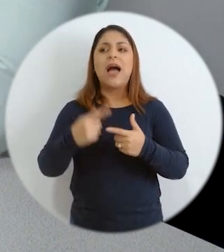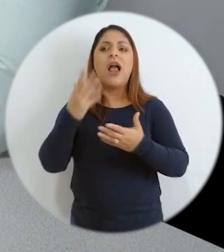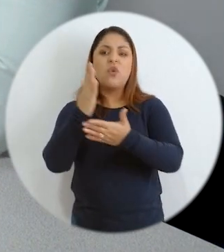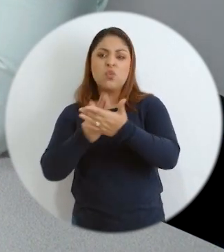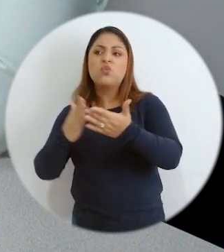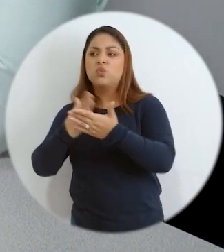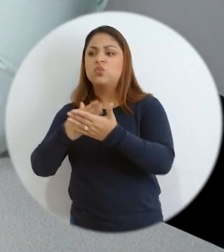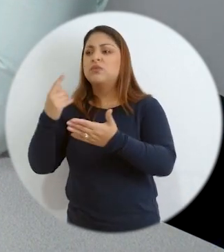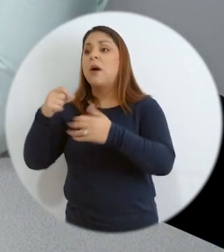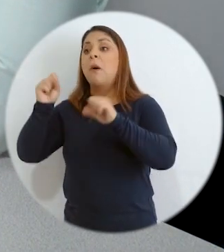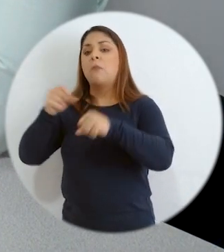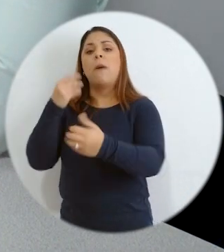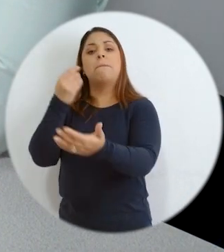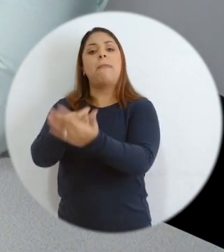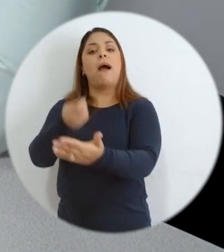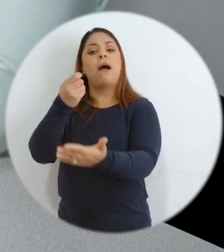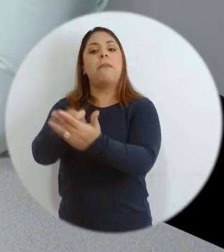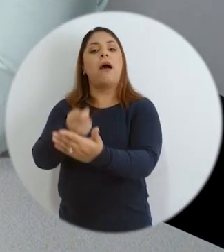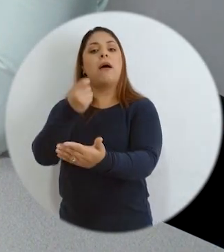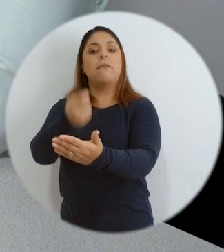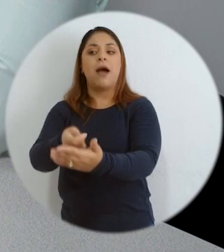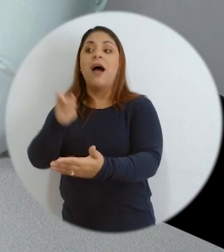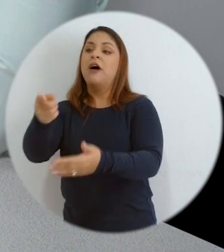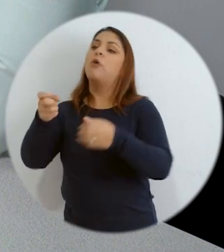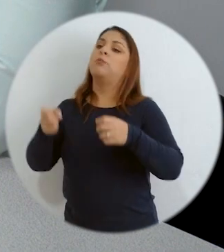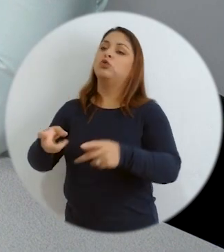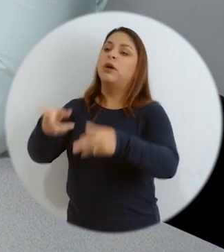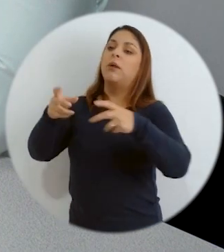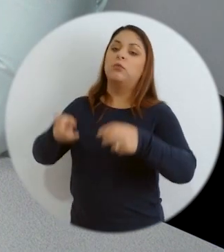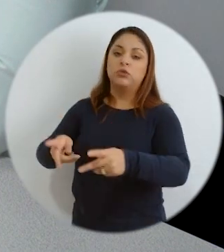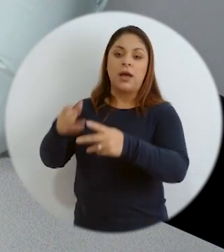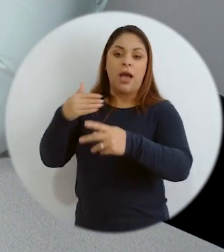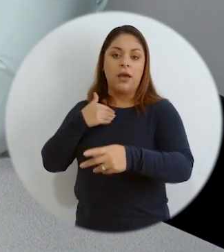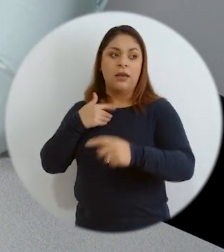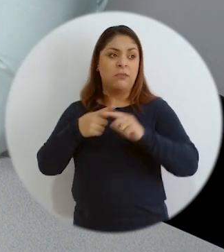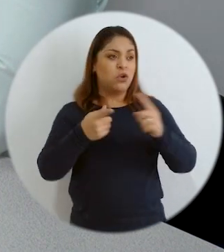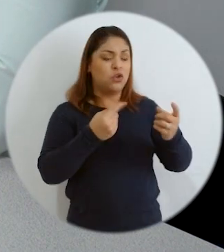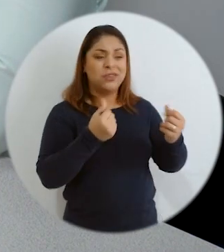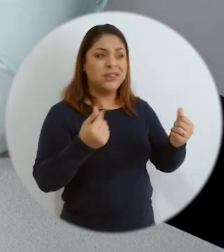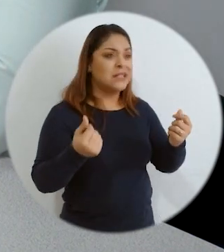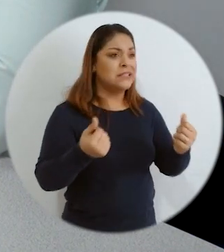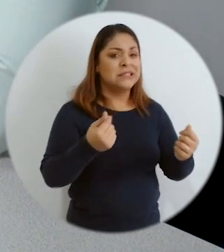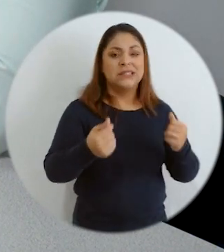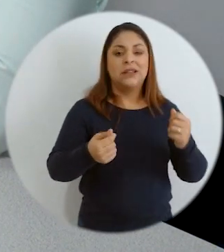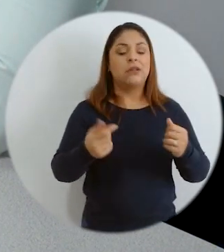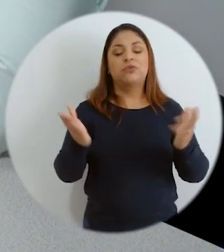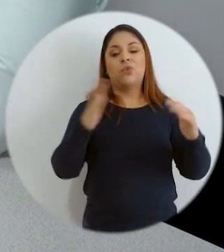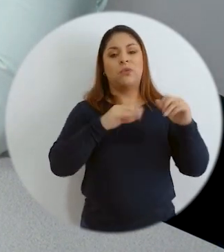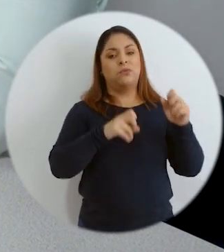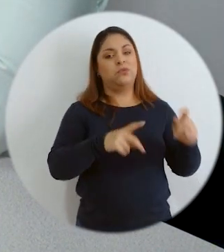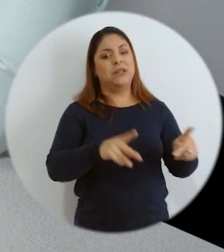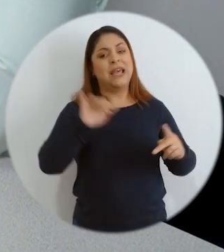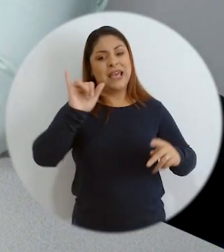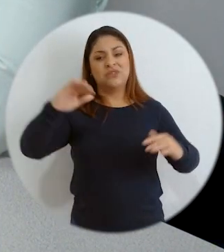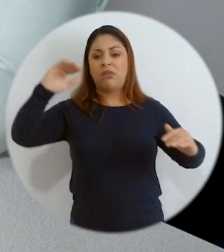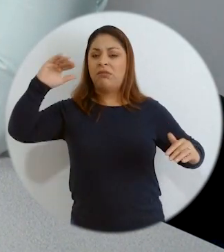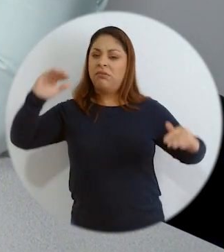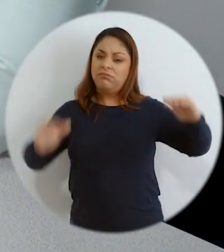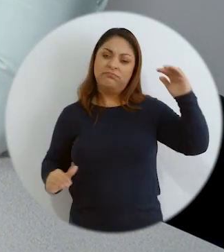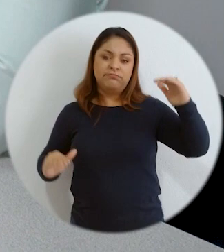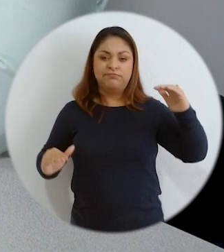a convertirse en algo solamente accesible para aquellos que puedan pagarlo, ¿verdad? Mientras sigamos caminando por esa ruta, vamos